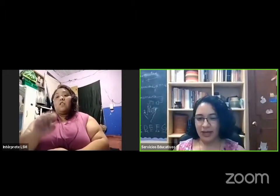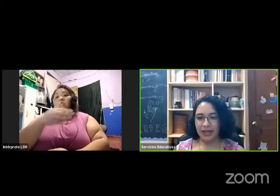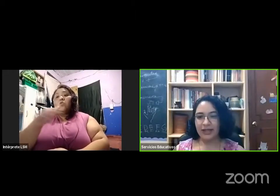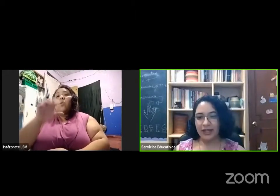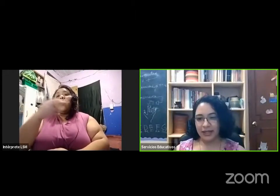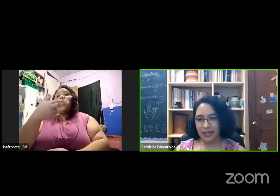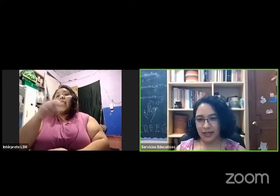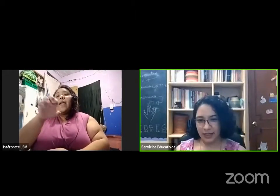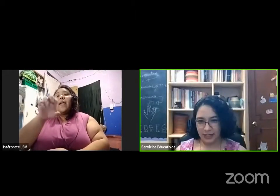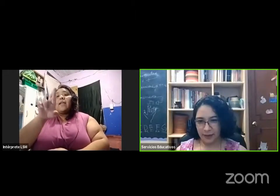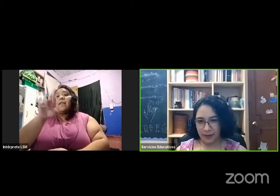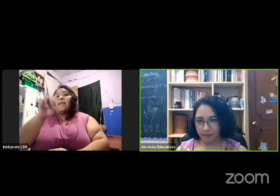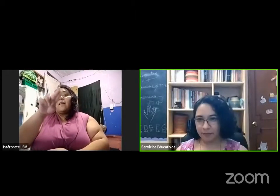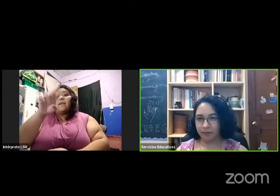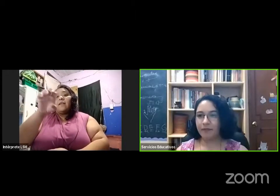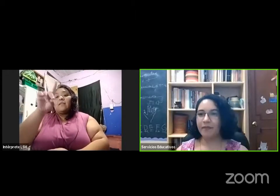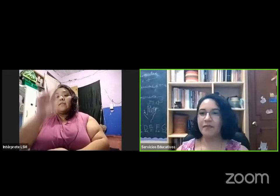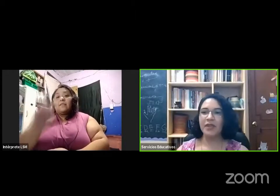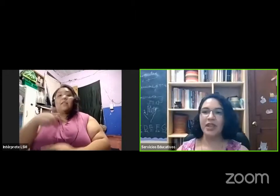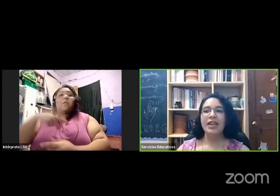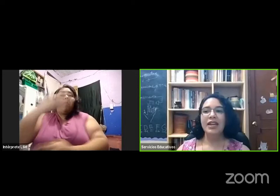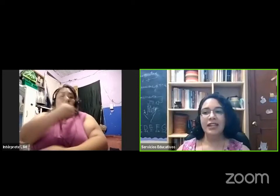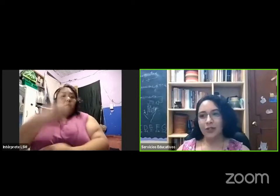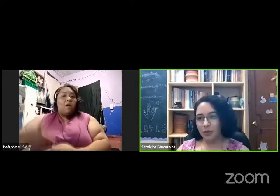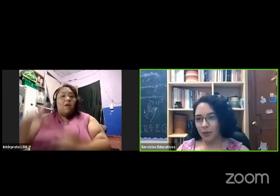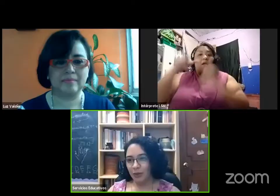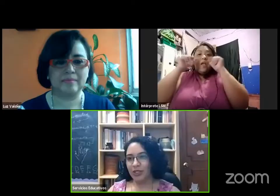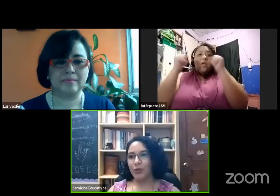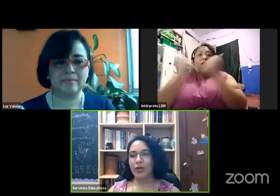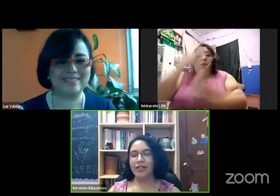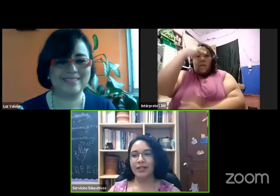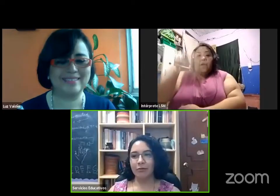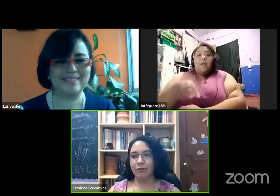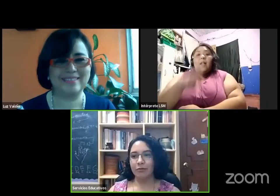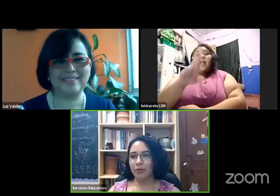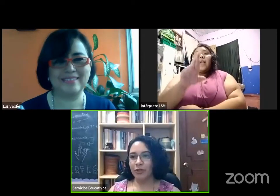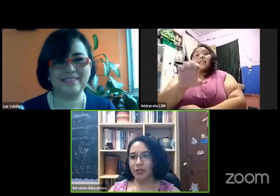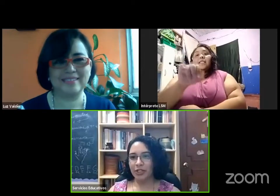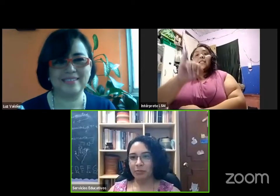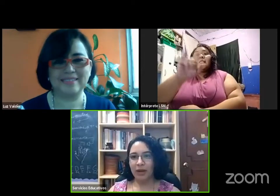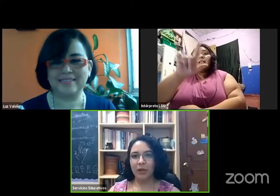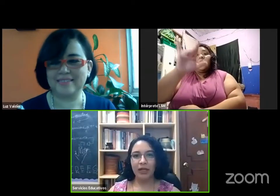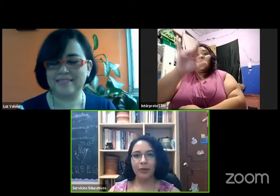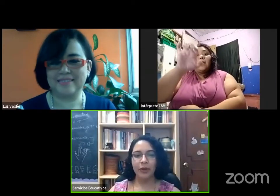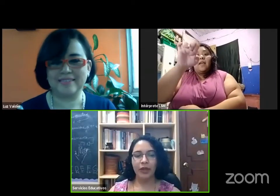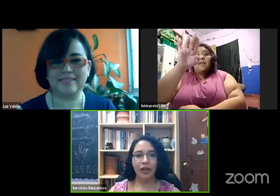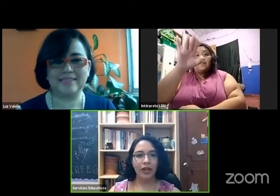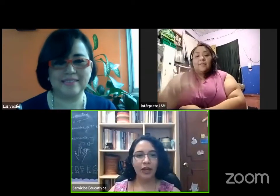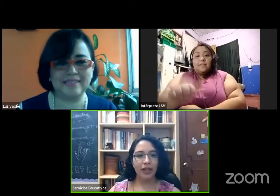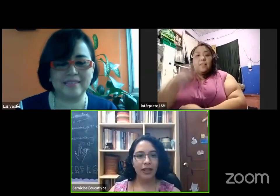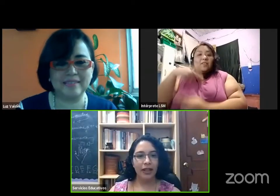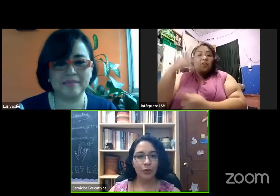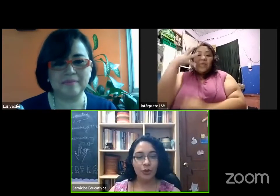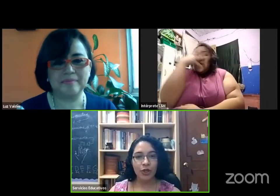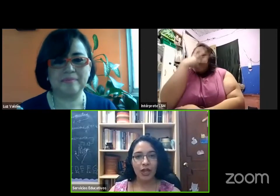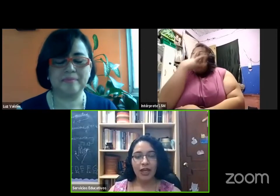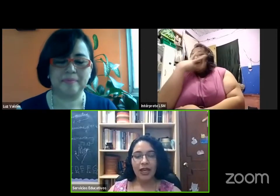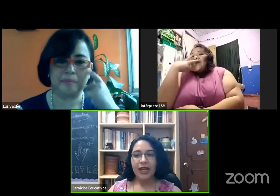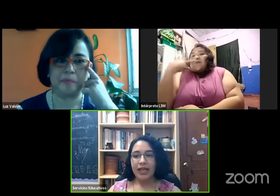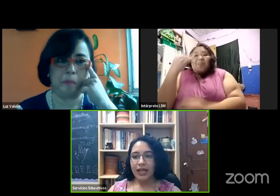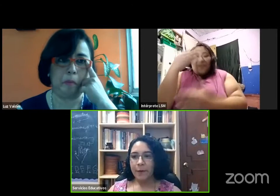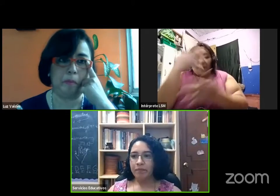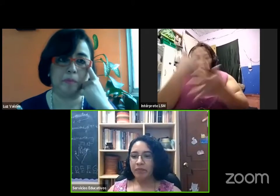Mexicana de Resiliencia. Entonces, bueno, estas son unas hermosas palabras para el libro de luz.